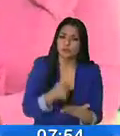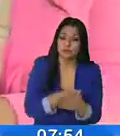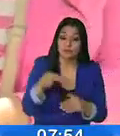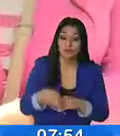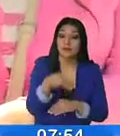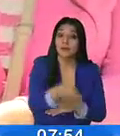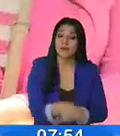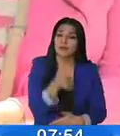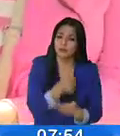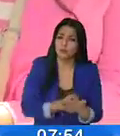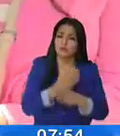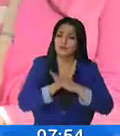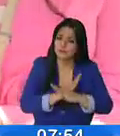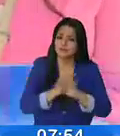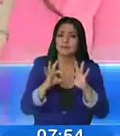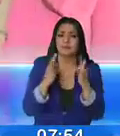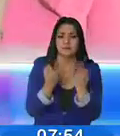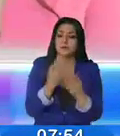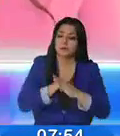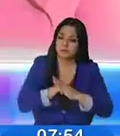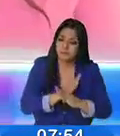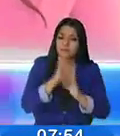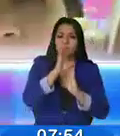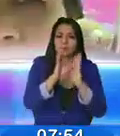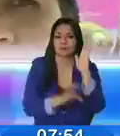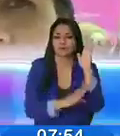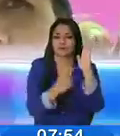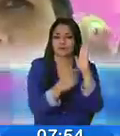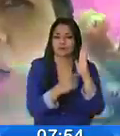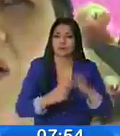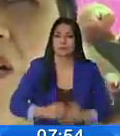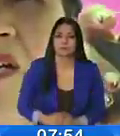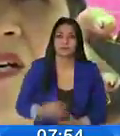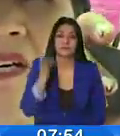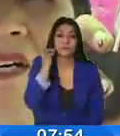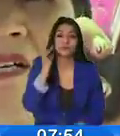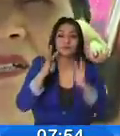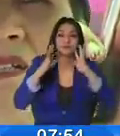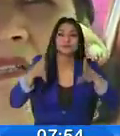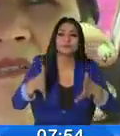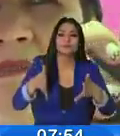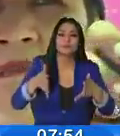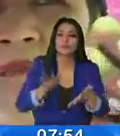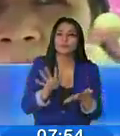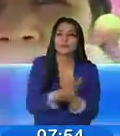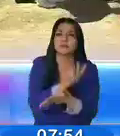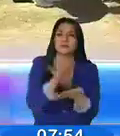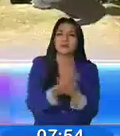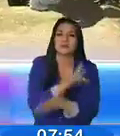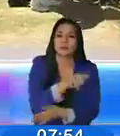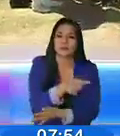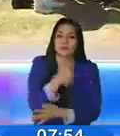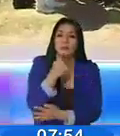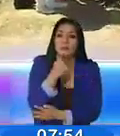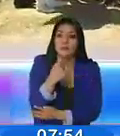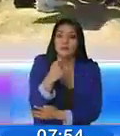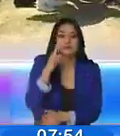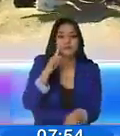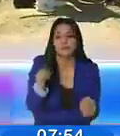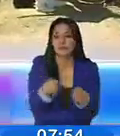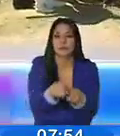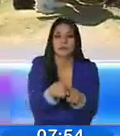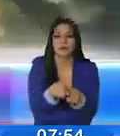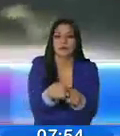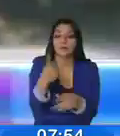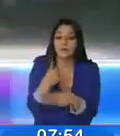nietos. Hay que defender la familia, hay que defender la Constitución. María Rebeca, maestra de una institución educativa, mencionó que no está de acuerdo en